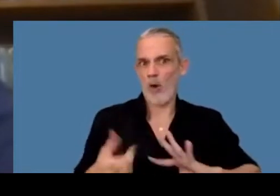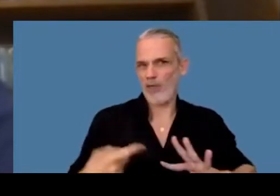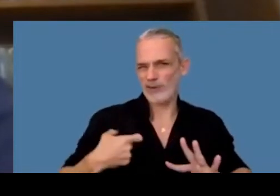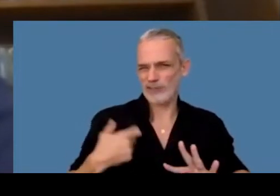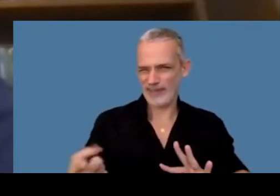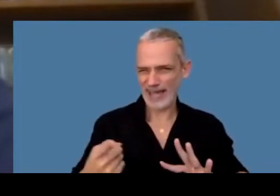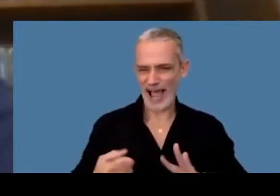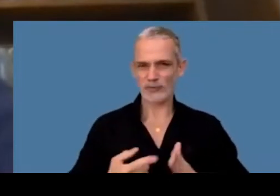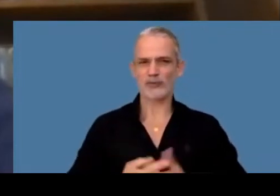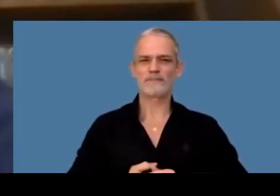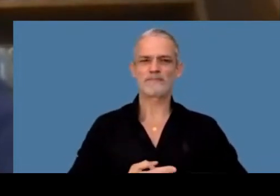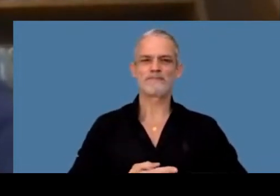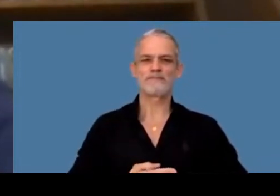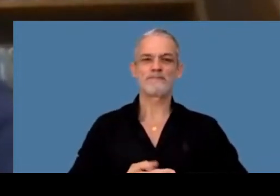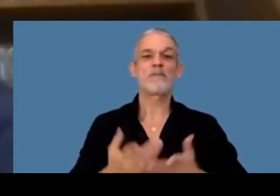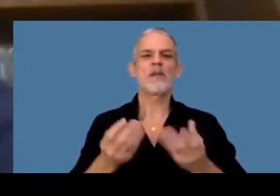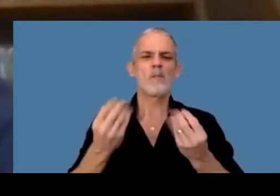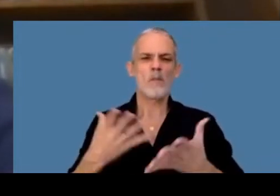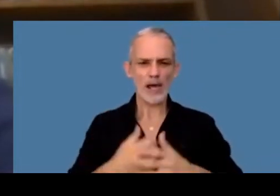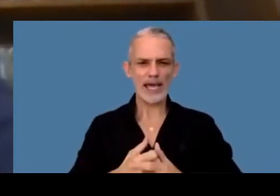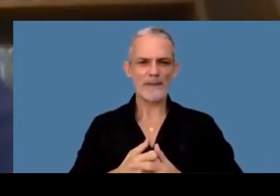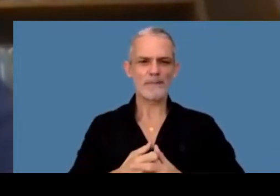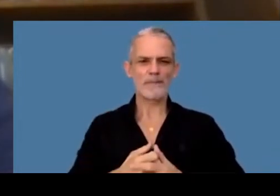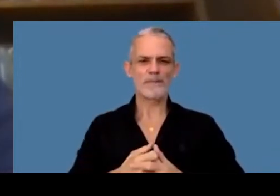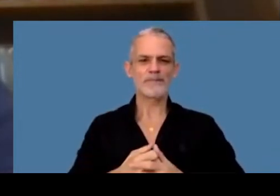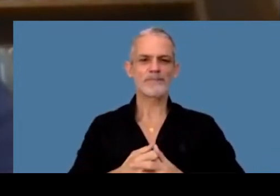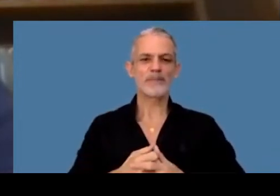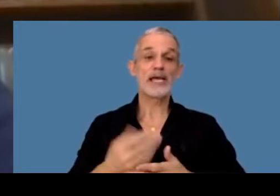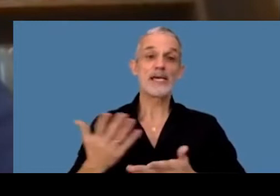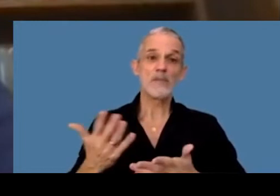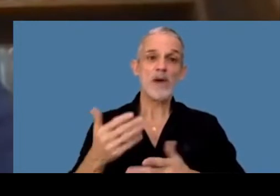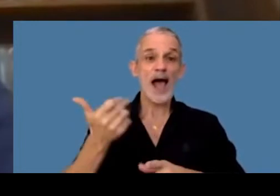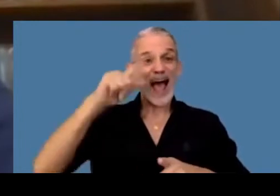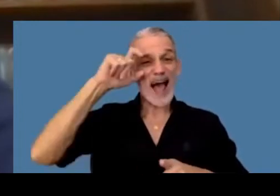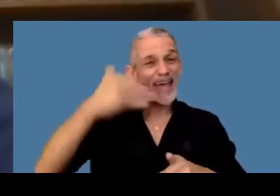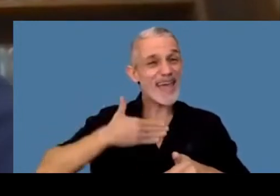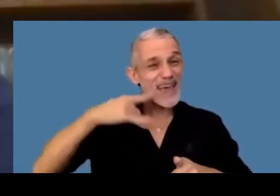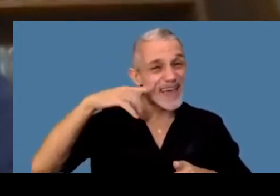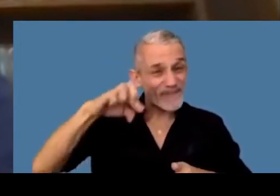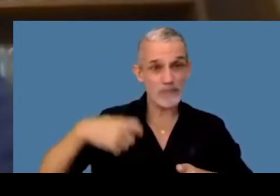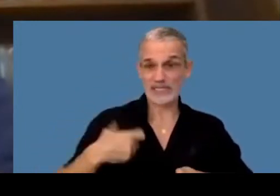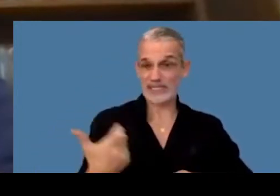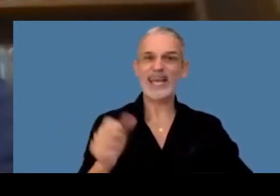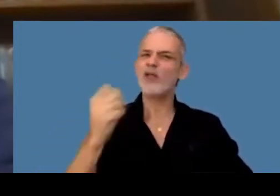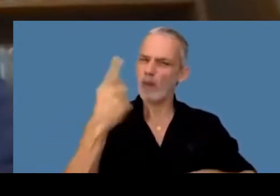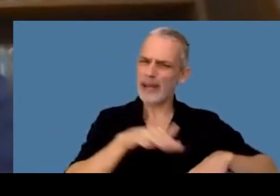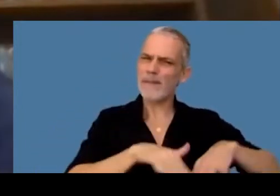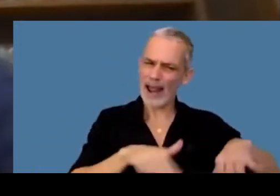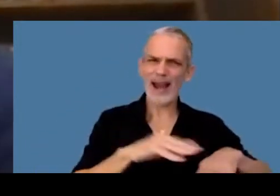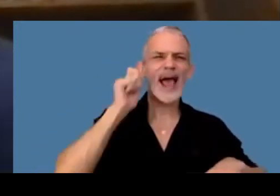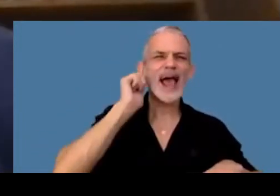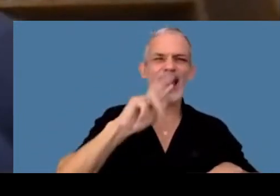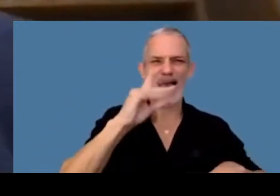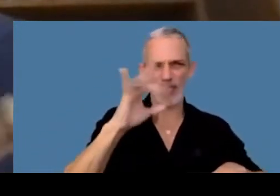¿Por qué? Porque la EFIP es un sindicato de primer grado, ¿no?